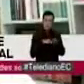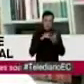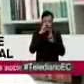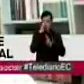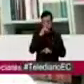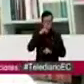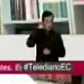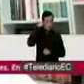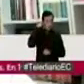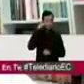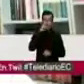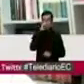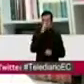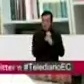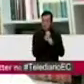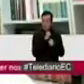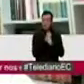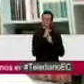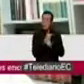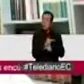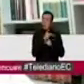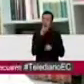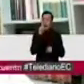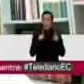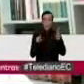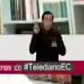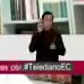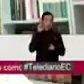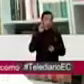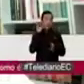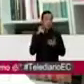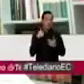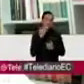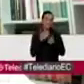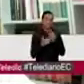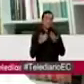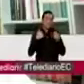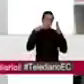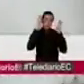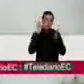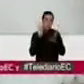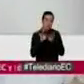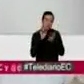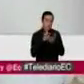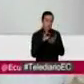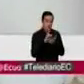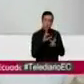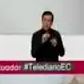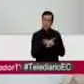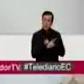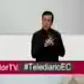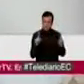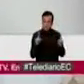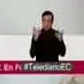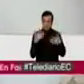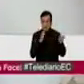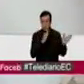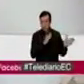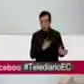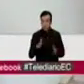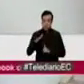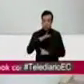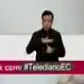al derecho de los trabajadores y evitar que se abuse la figura de fuerza mayor. Que se cumpla con esta